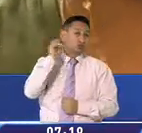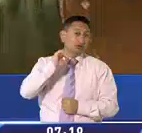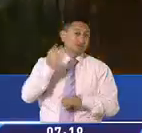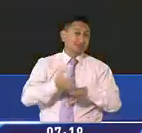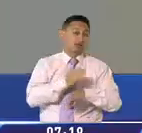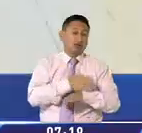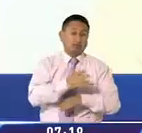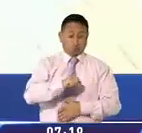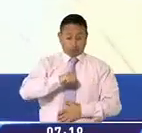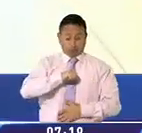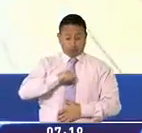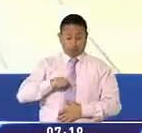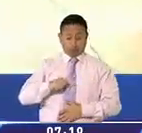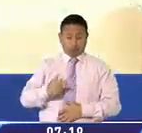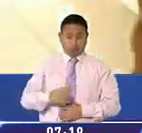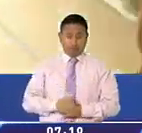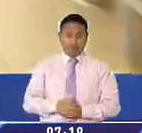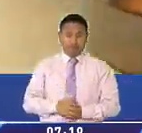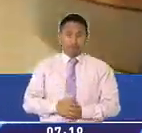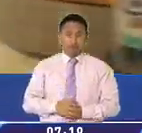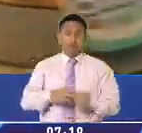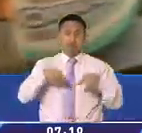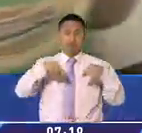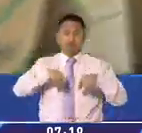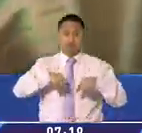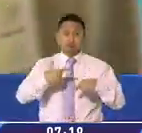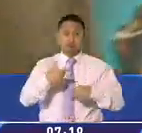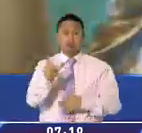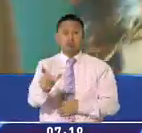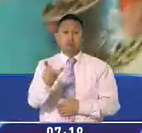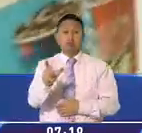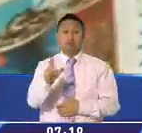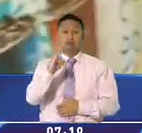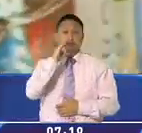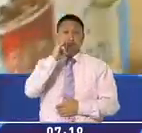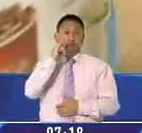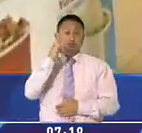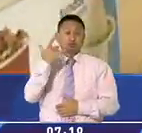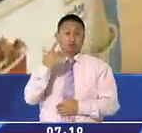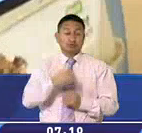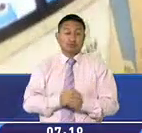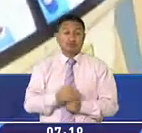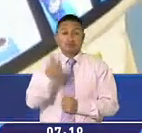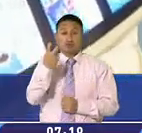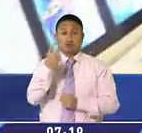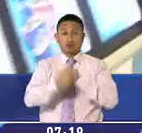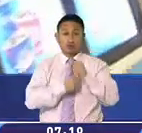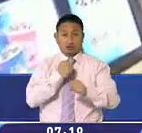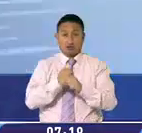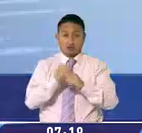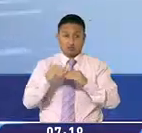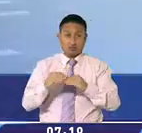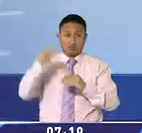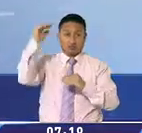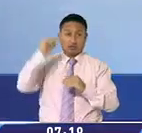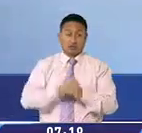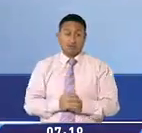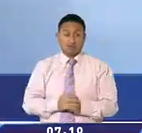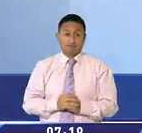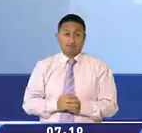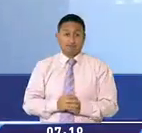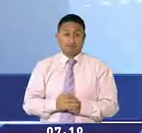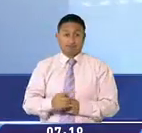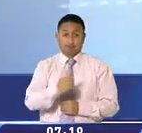aquí solo están pidiendo el carnet a niños desde los 12 años. En un comunicado, informaron que sobre